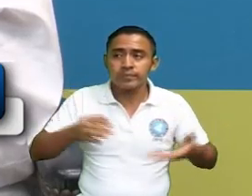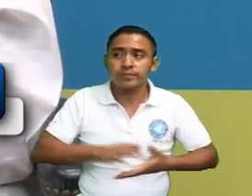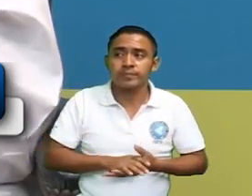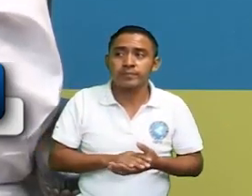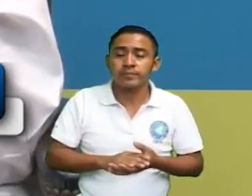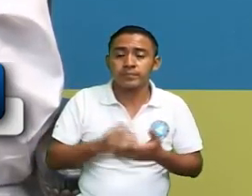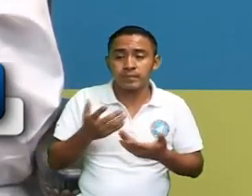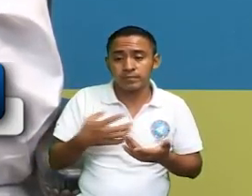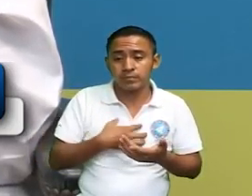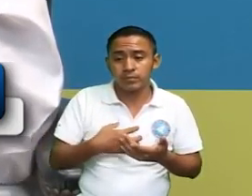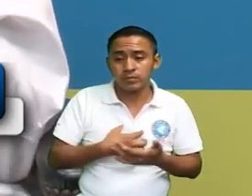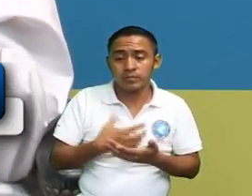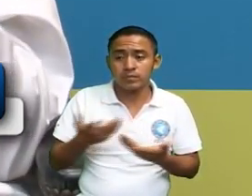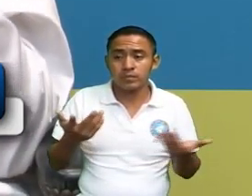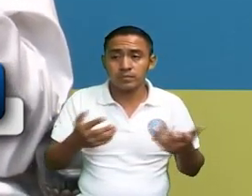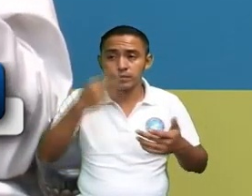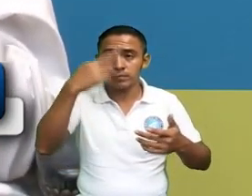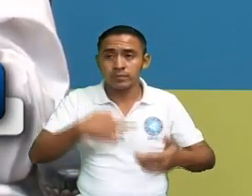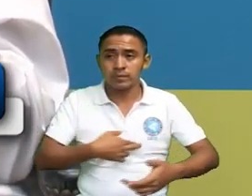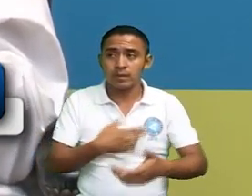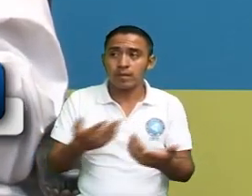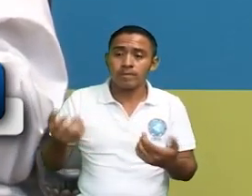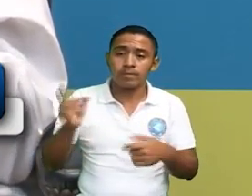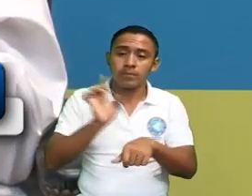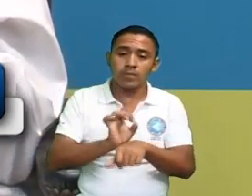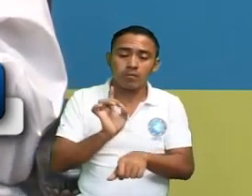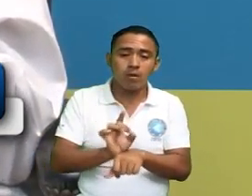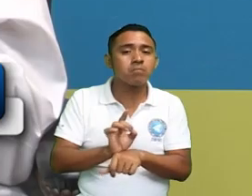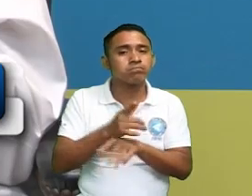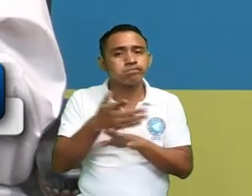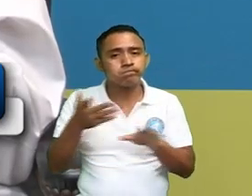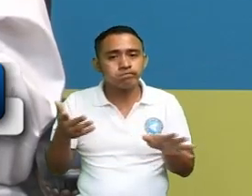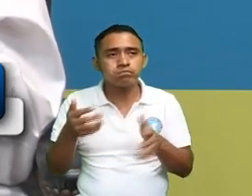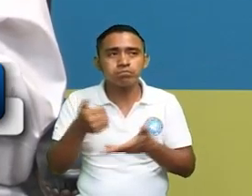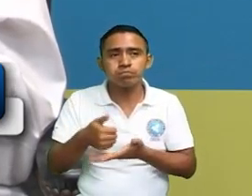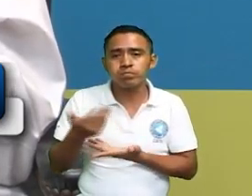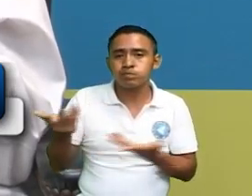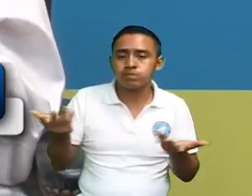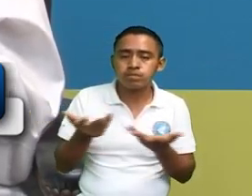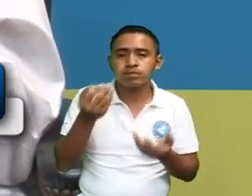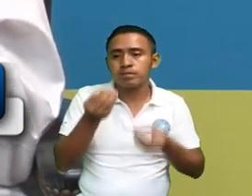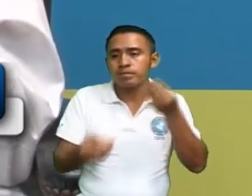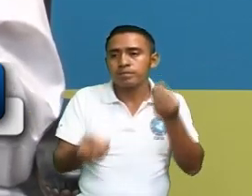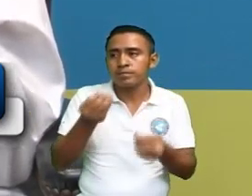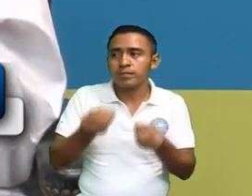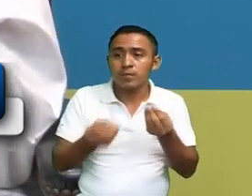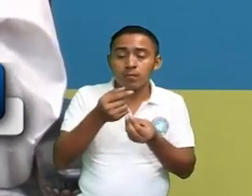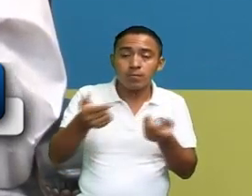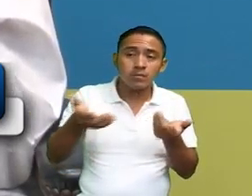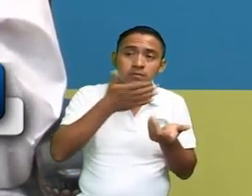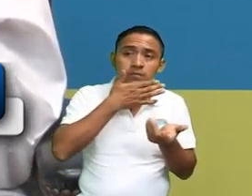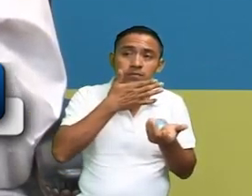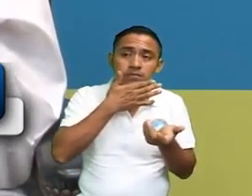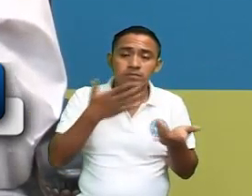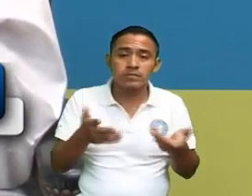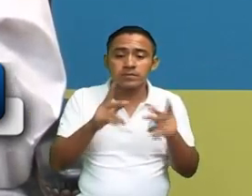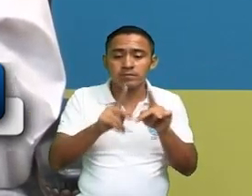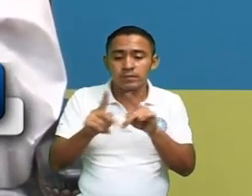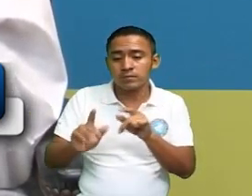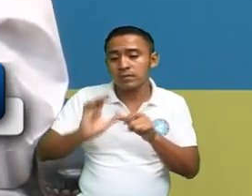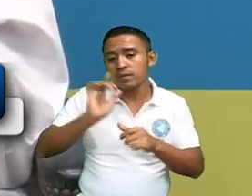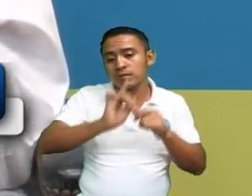es parte del facultativo del médico, y eso va a ir en dependencia de la gravedad de cada paciente,